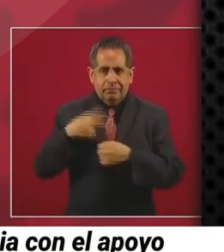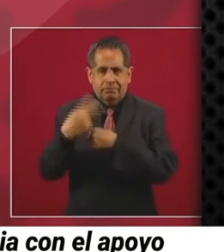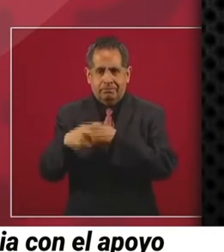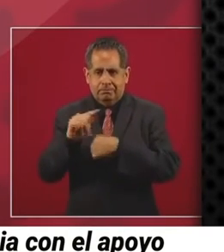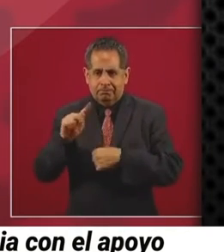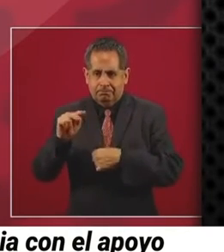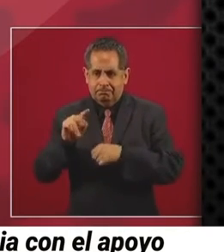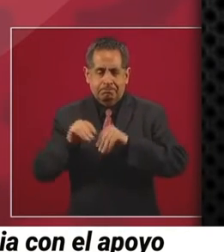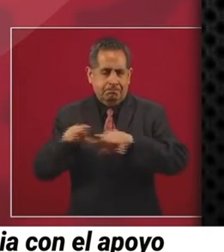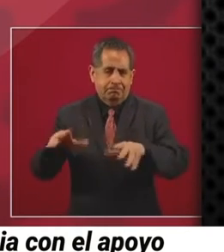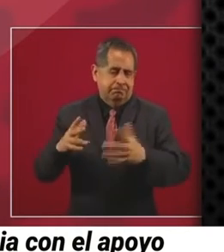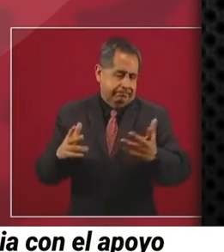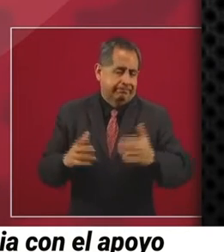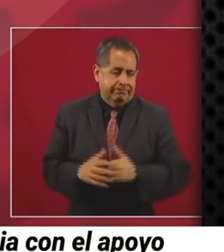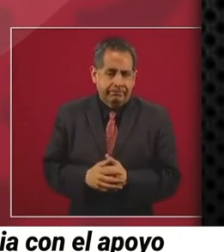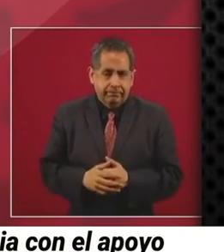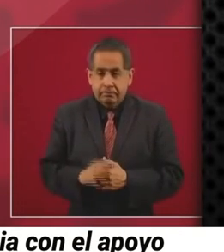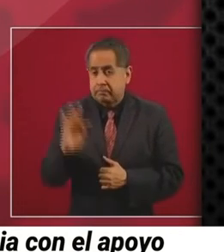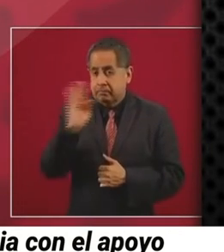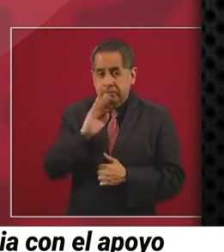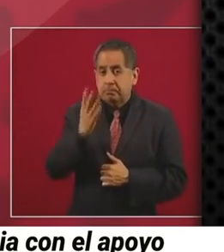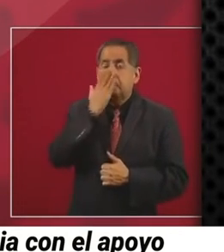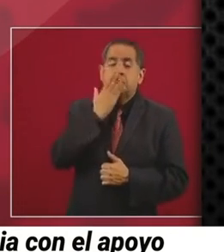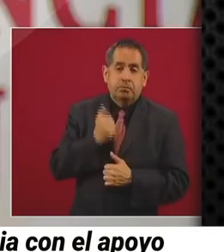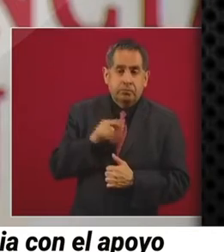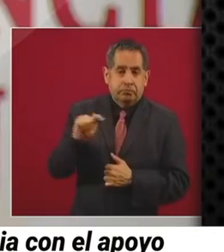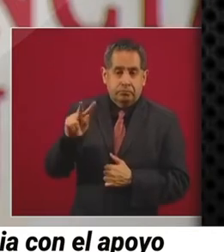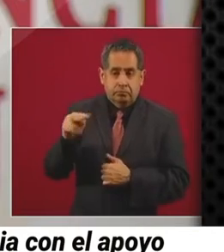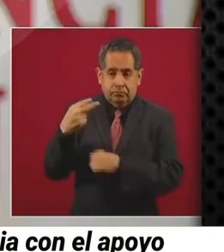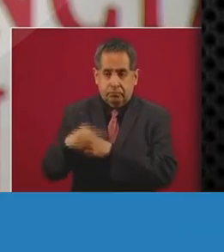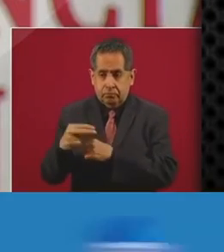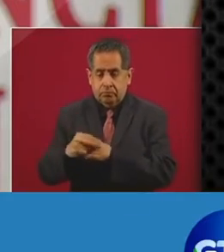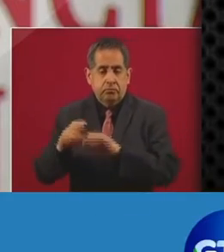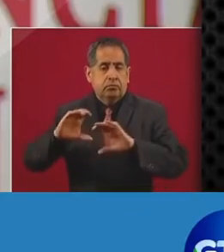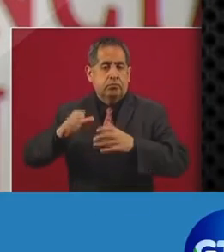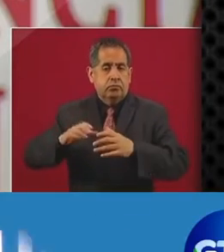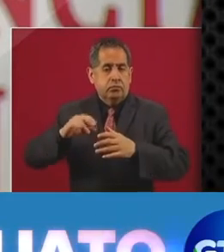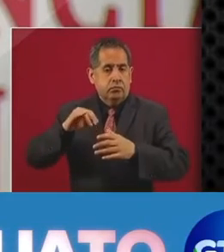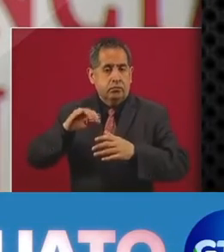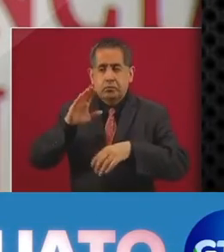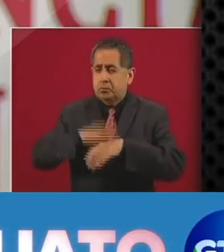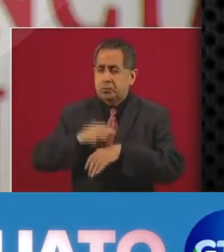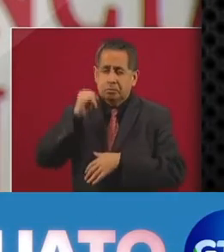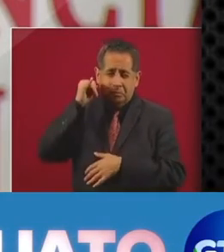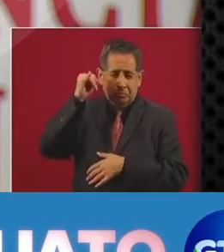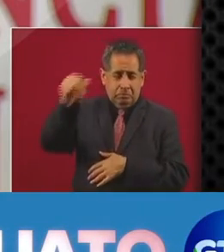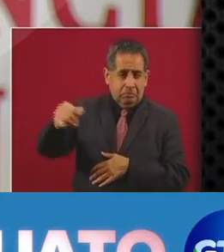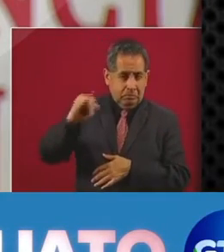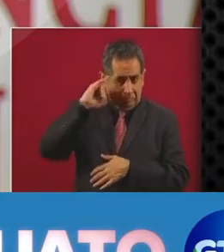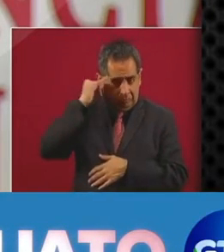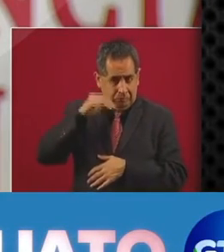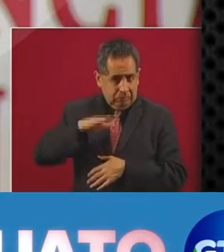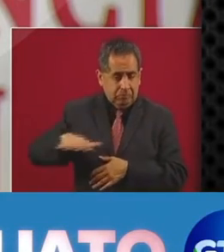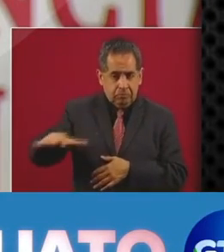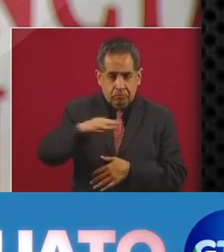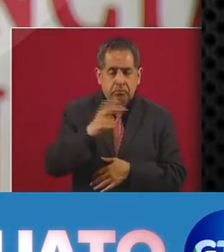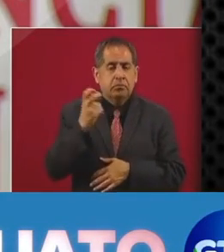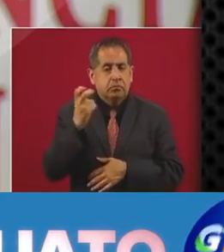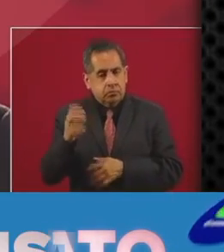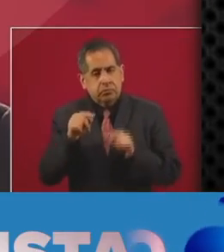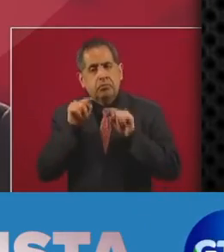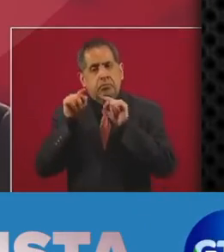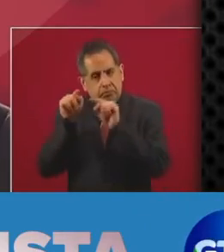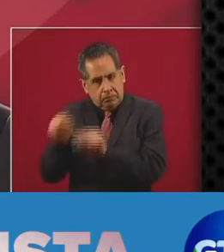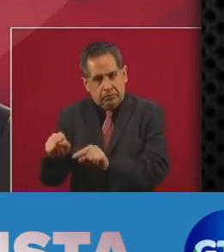señaló que en este tiempo un millón de maestros se han capacitado para poder educar mediante plataformas a distancia. Asimismo, anunció que la educación